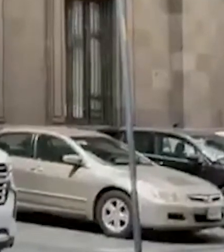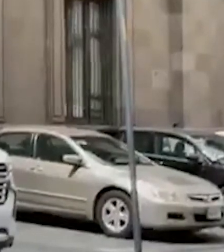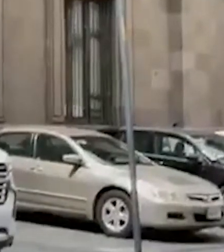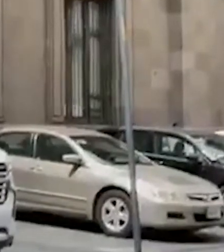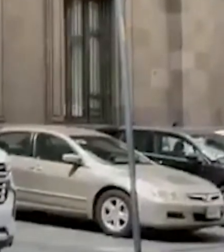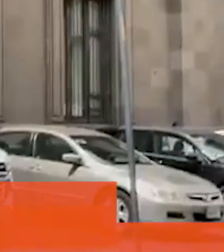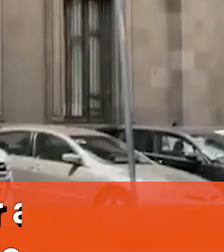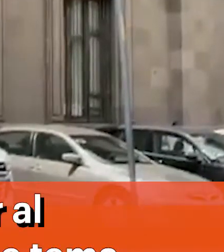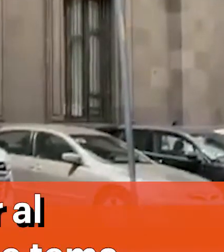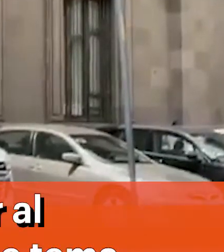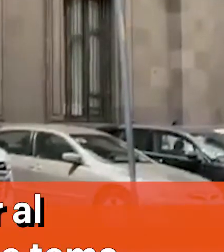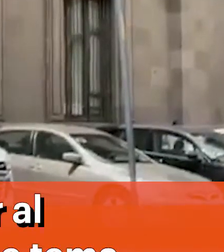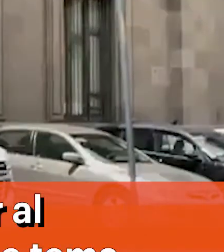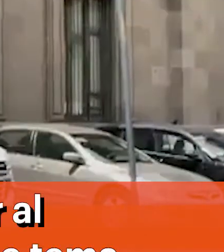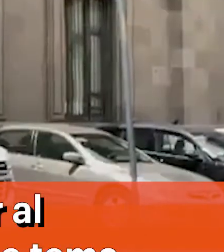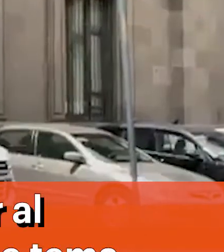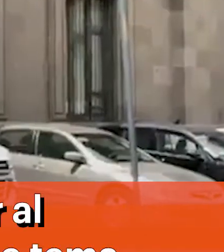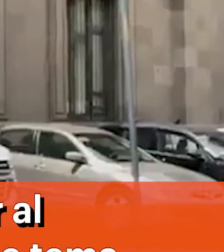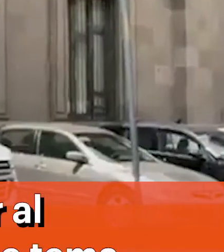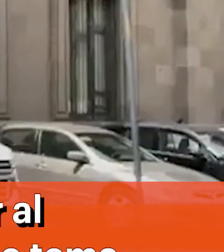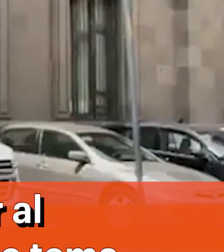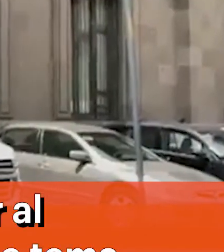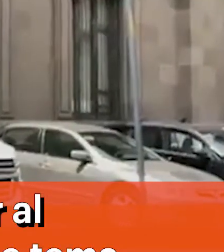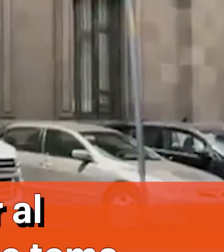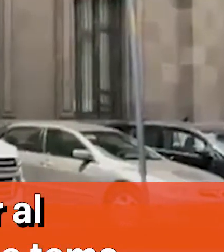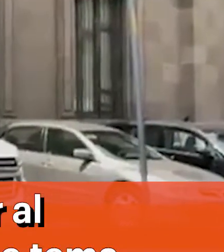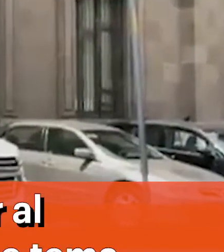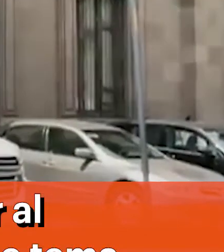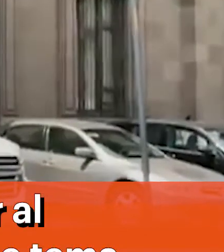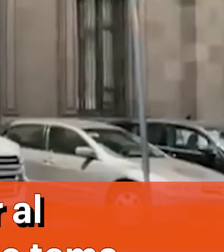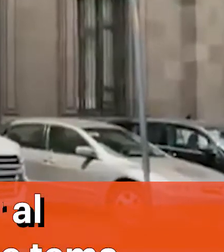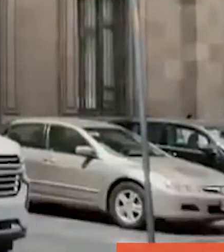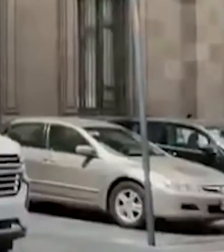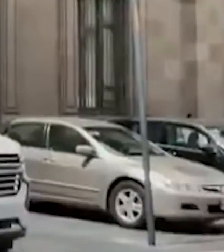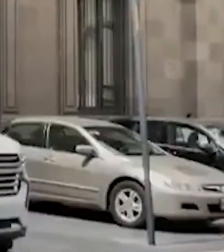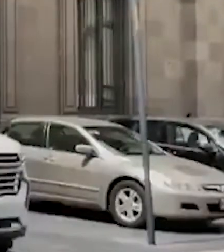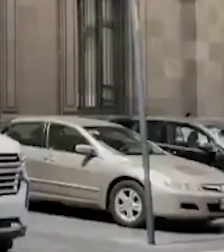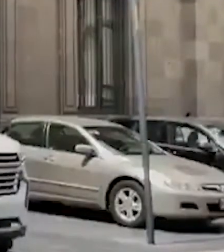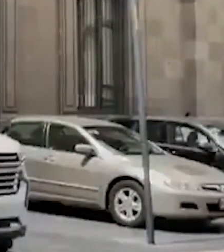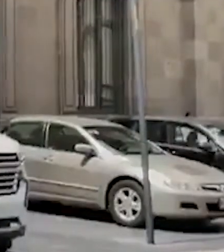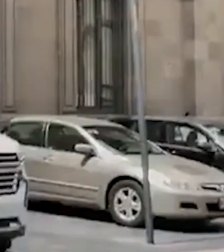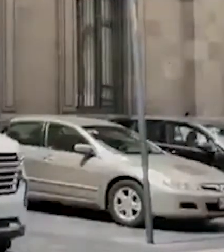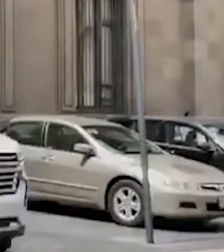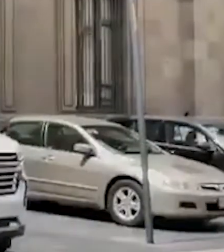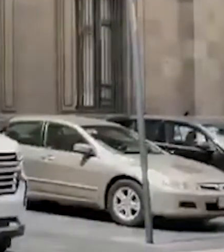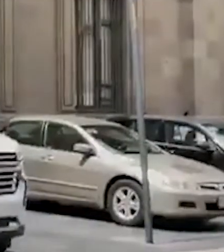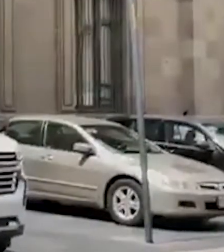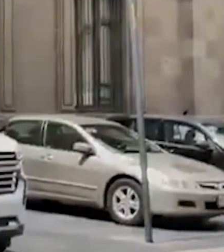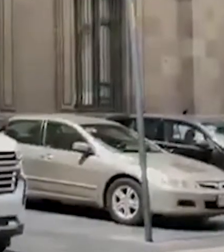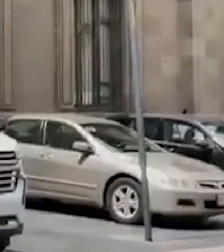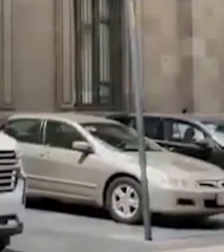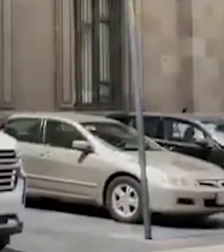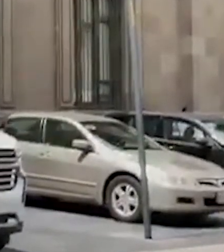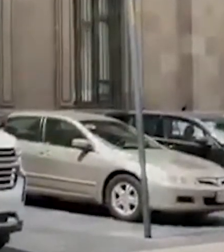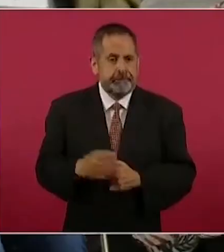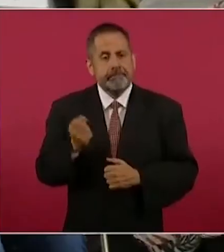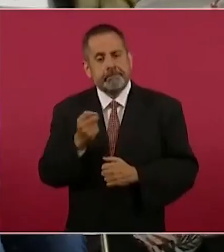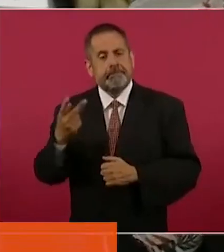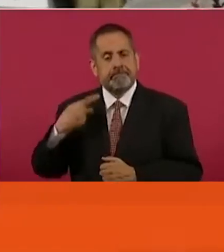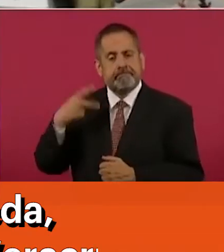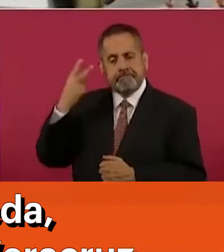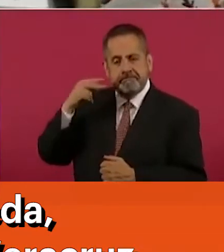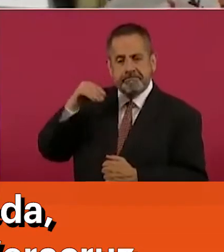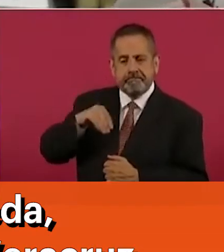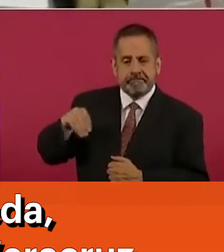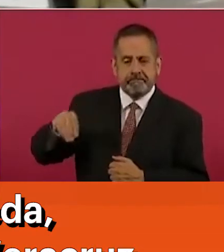opinión. Hice pública mi postura. ¿Cree que hay una campaña por parte de Monreal y de Dante Delgado en su contra? Me abstengo de opinar.